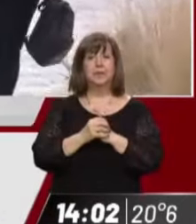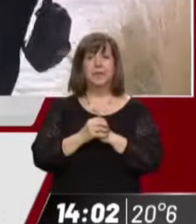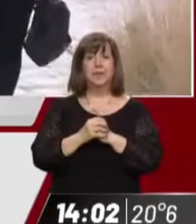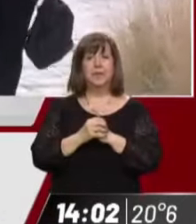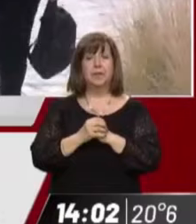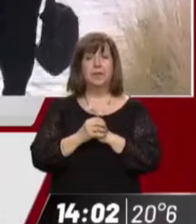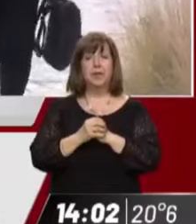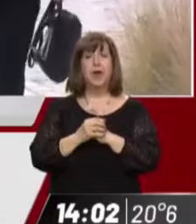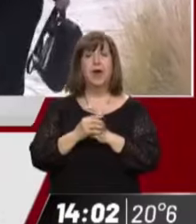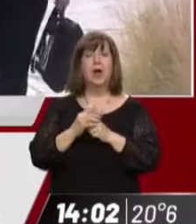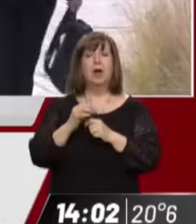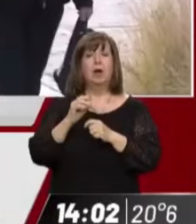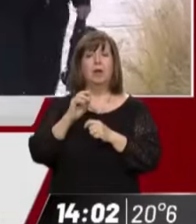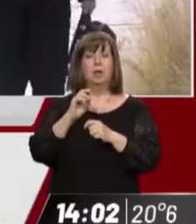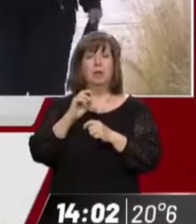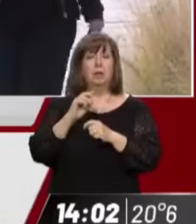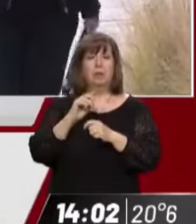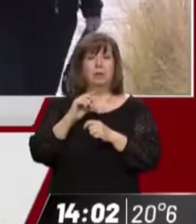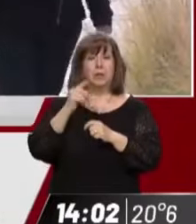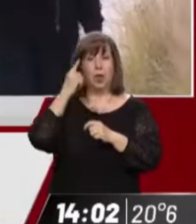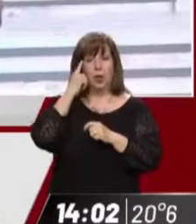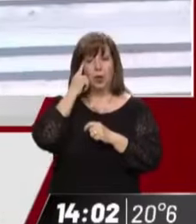Kosaka Kumiko